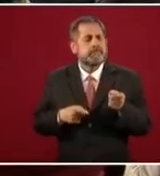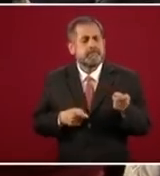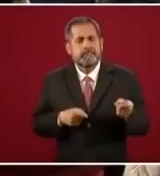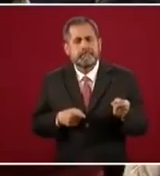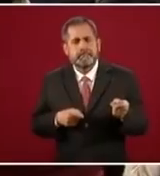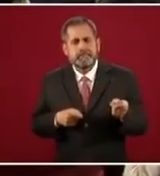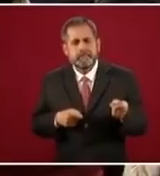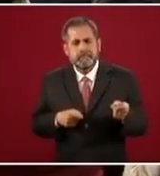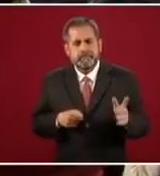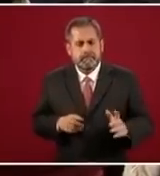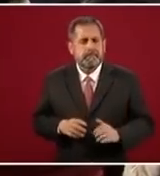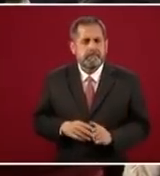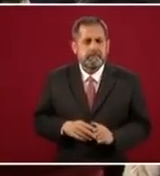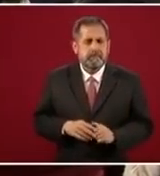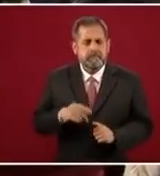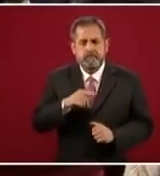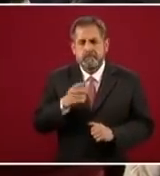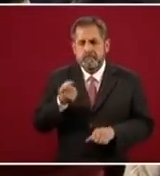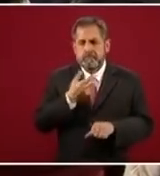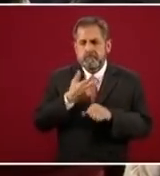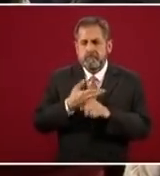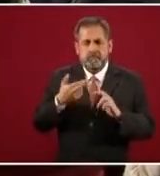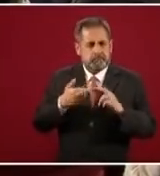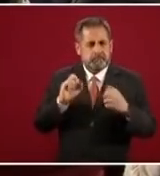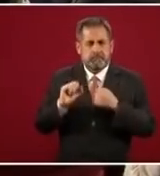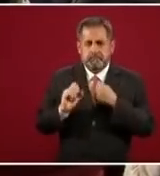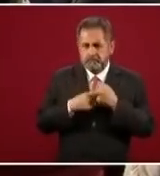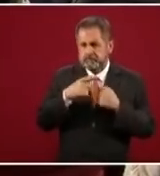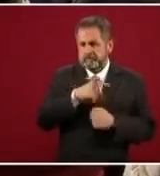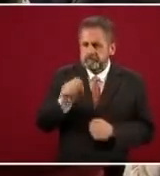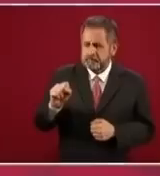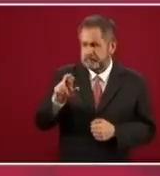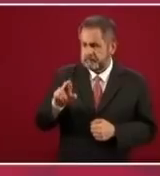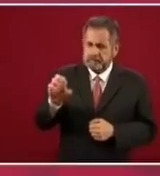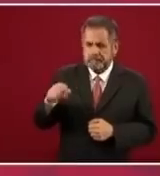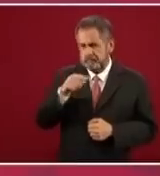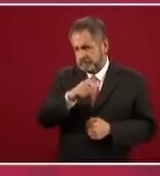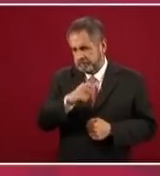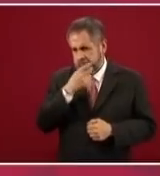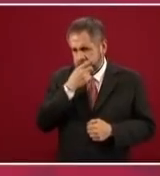Exteriores. El secretario de Relaciones Exteriores informó